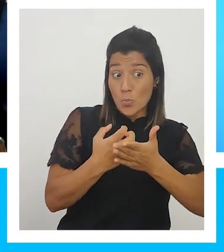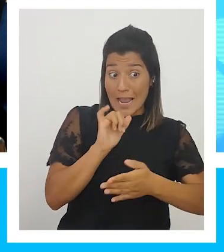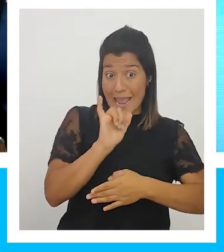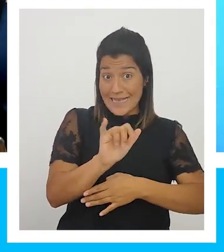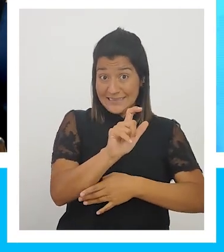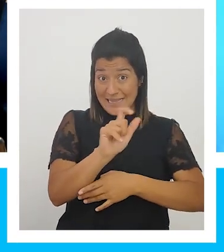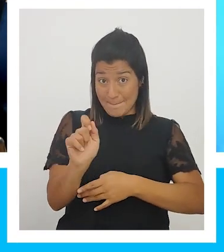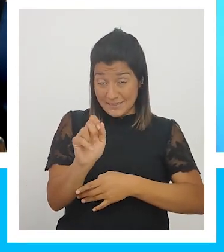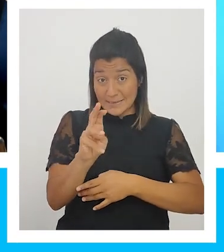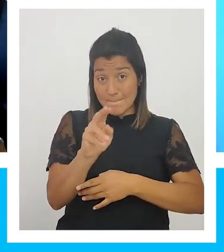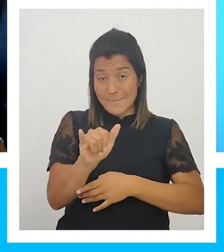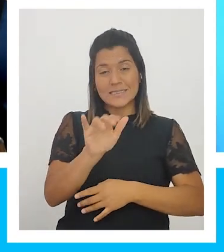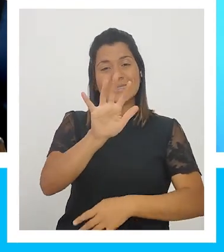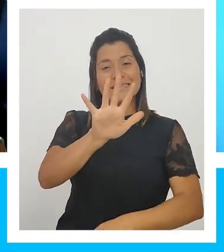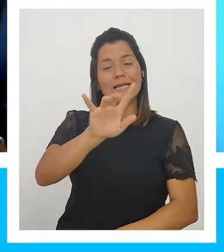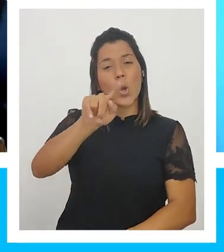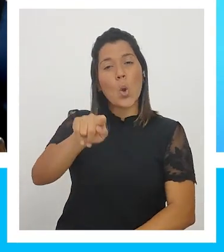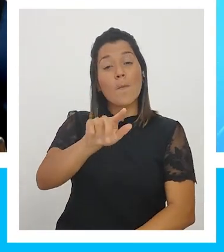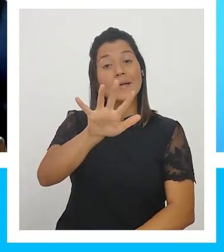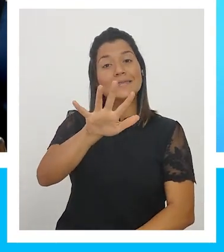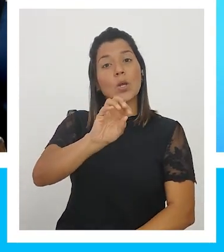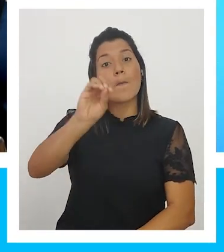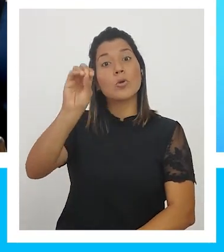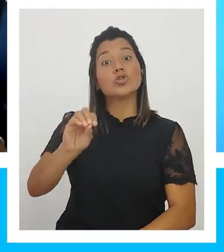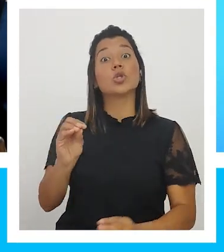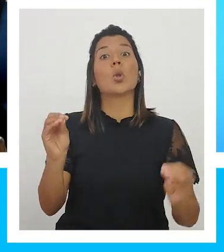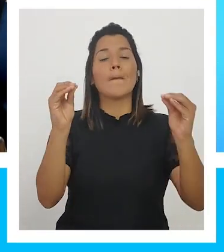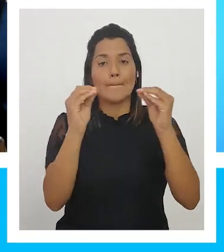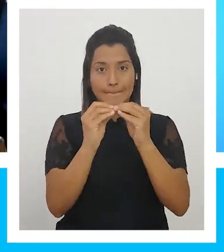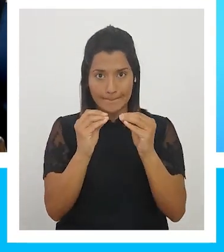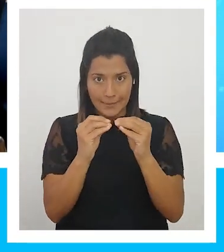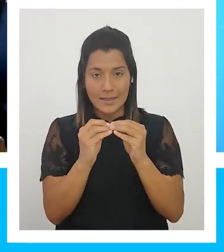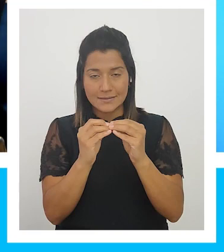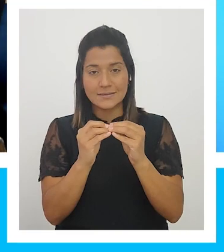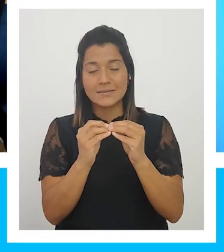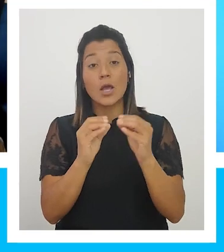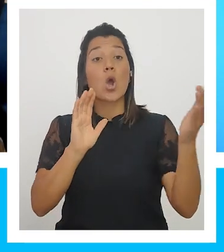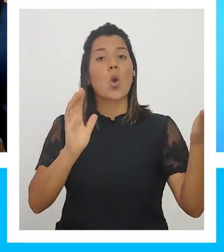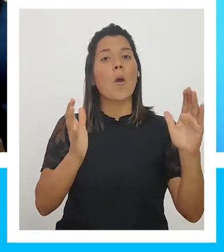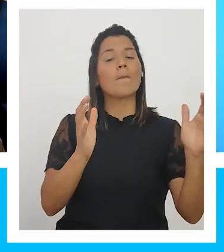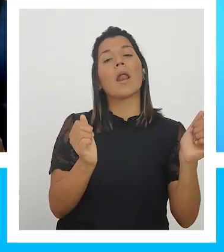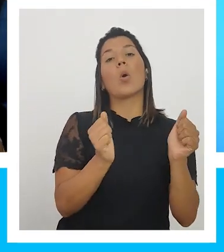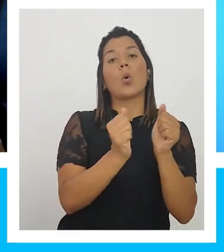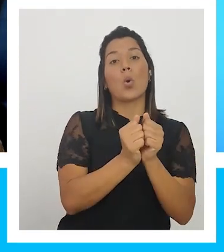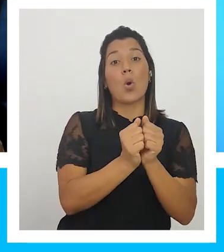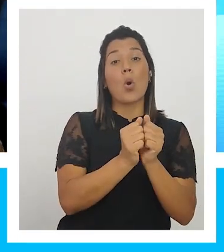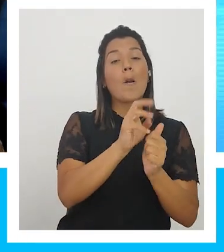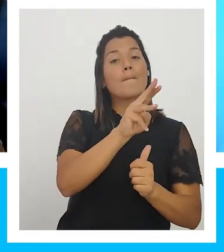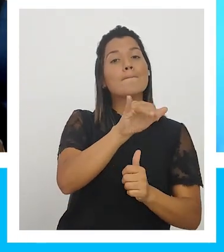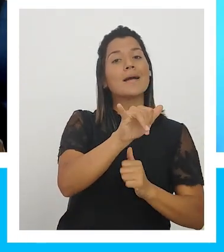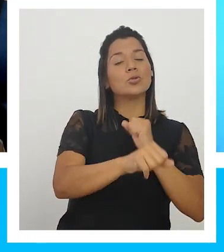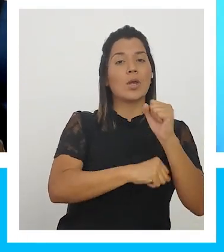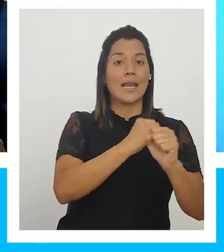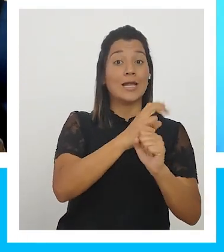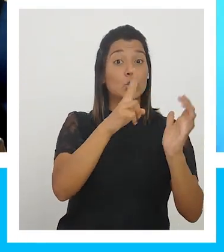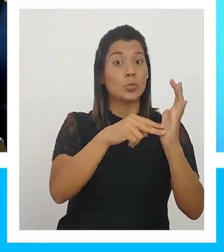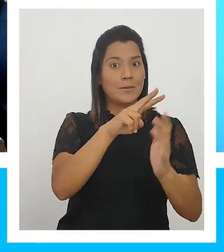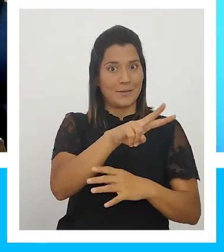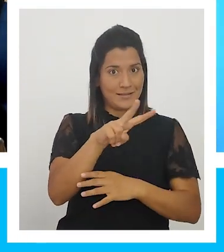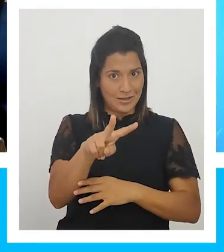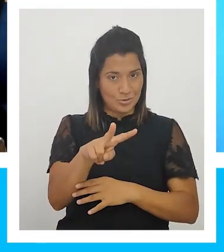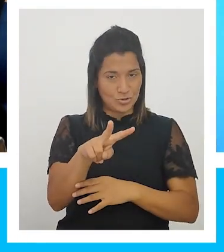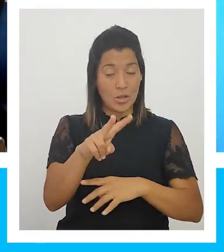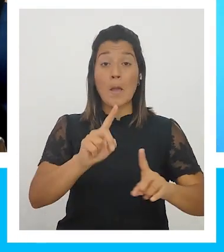5,5% mayor, o sea, un crecimiento de 5,5% con respecto a mayo de 2022. Pero además